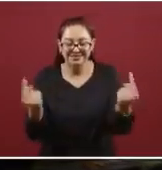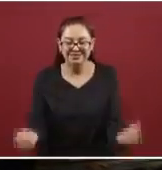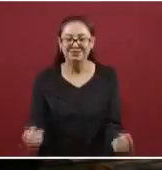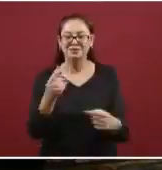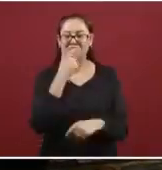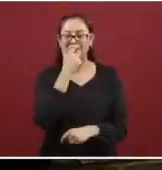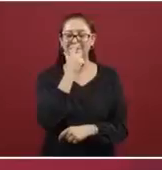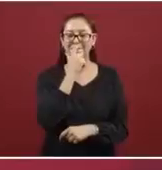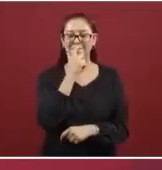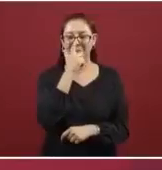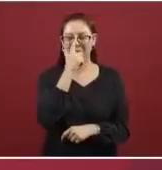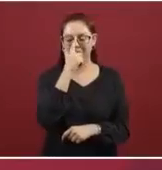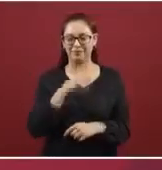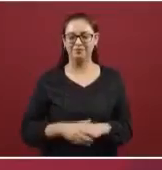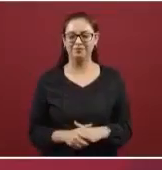Aquí